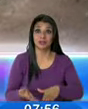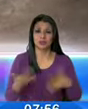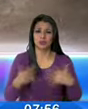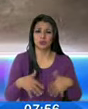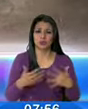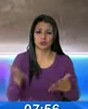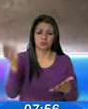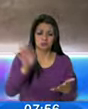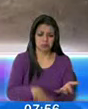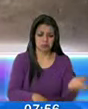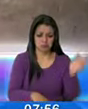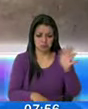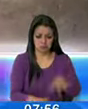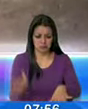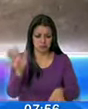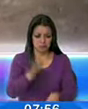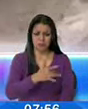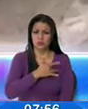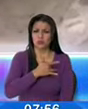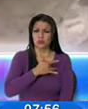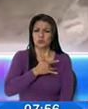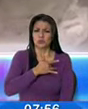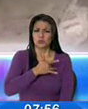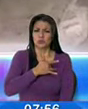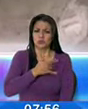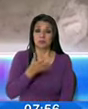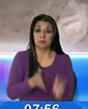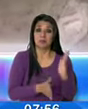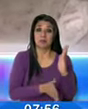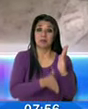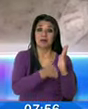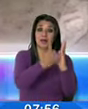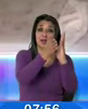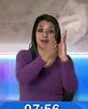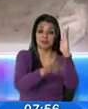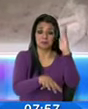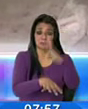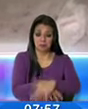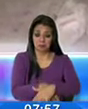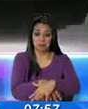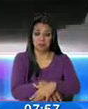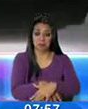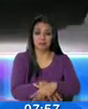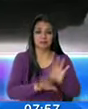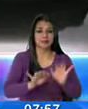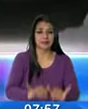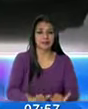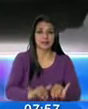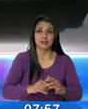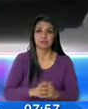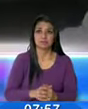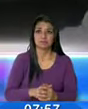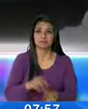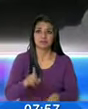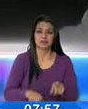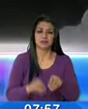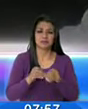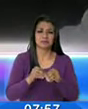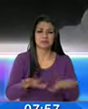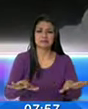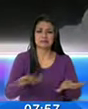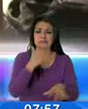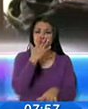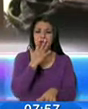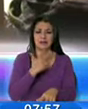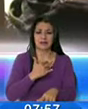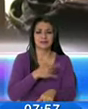mudos vestigios de tan infausto suceso, pedazos de paredes de cemento regados en el suelo, algunos manchados con la sangre de la pequeña